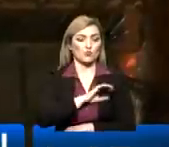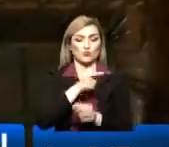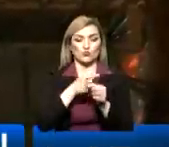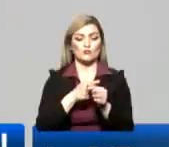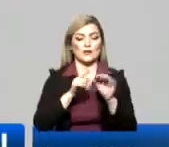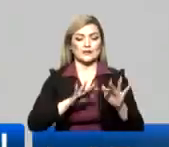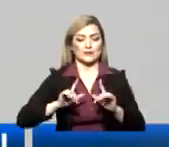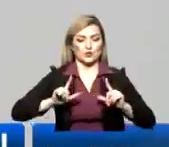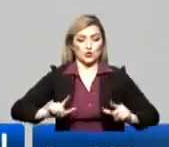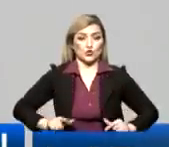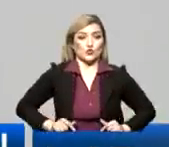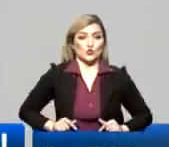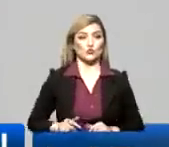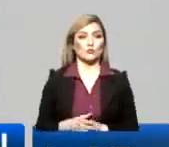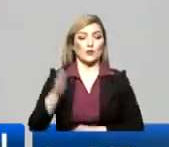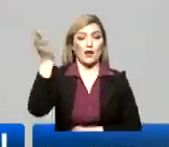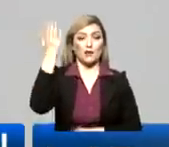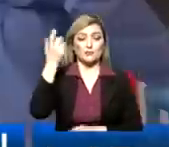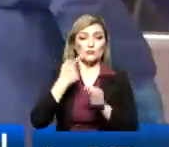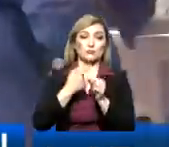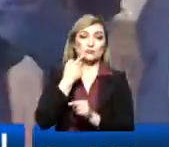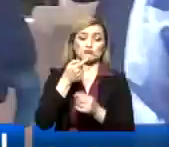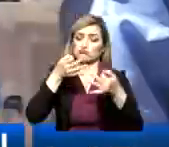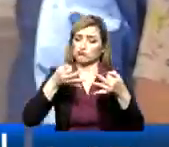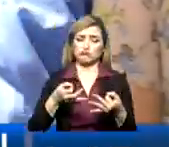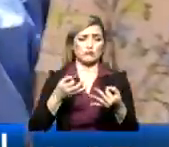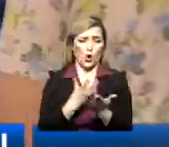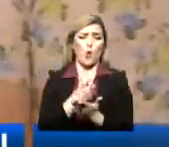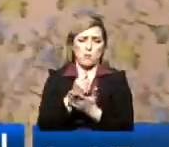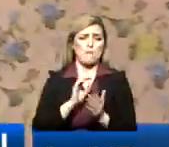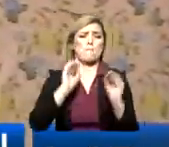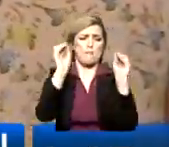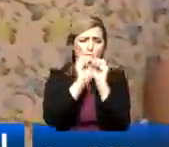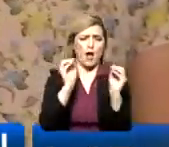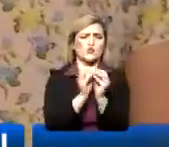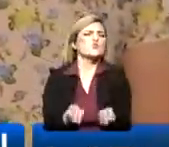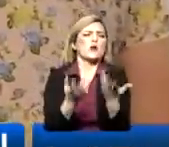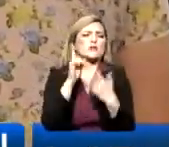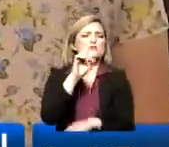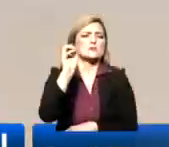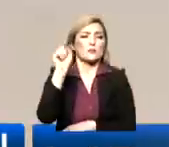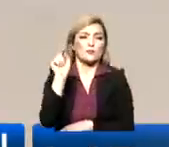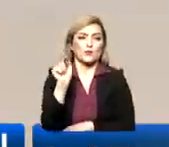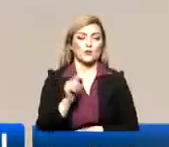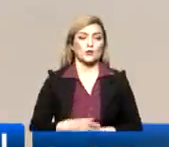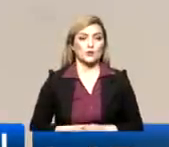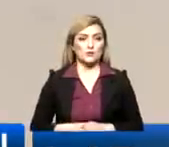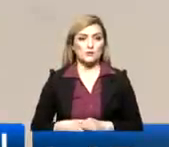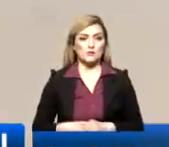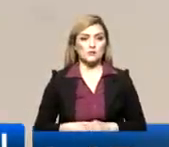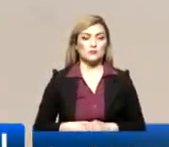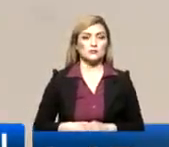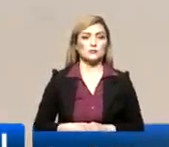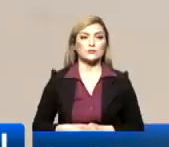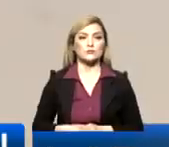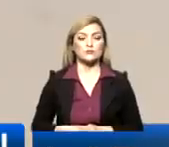Secretaría de Salud. Sin embargo, el alcalde Jorge Yunda confirma que sí se van a comprar más kits de detención. Vamos a adquirir 100.000